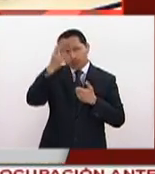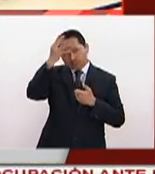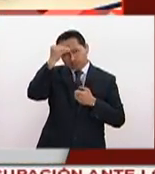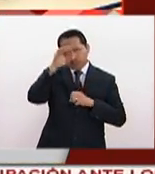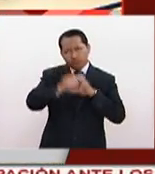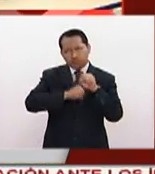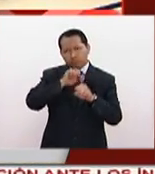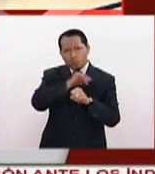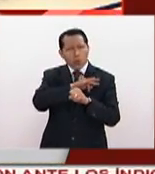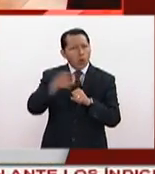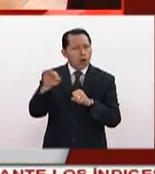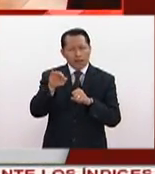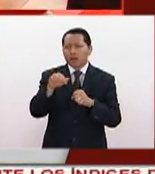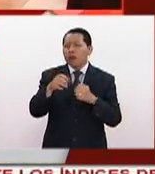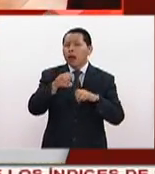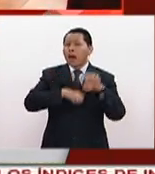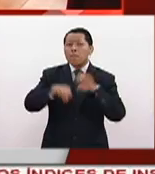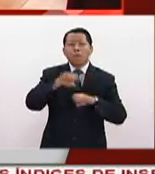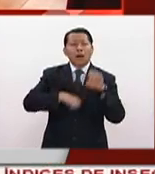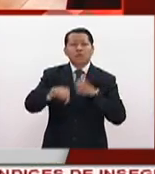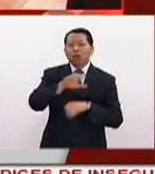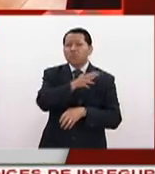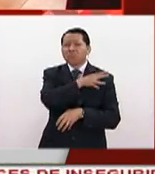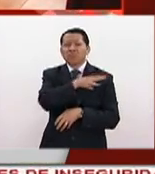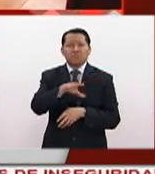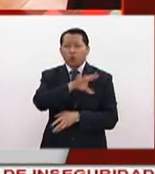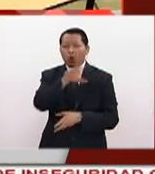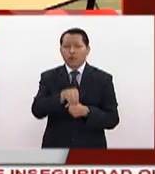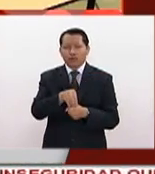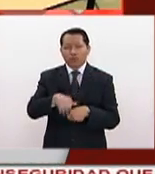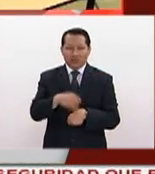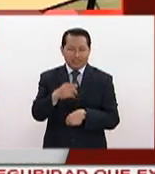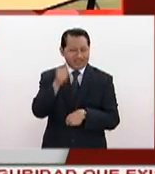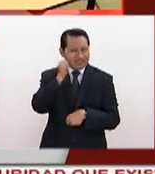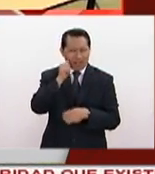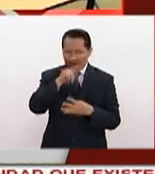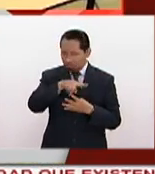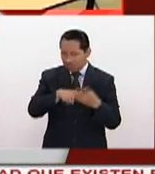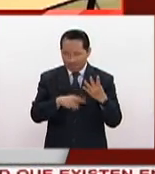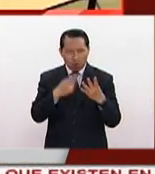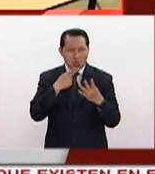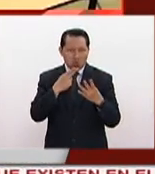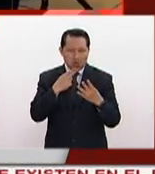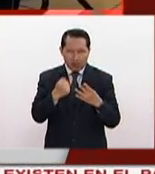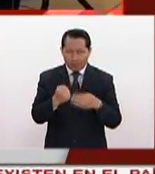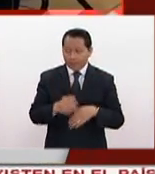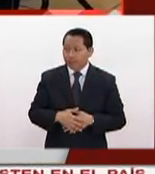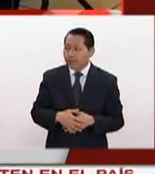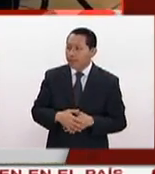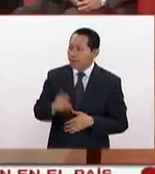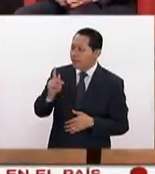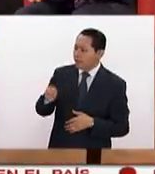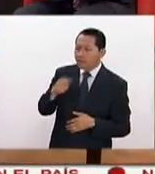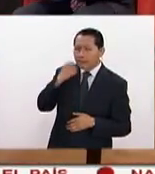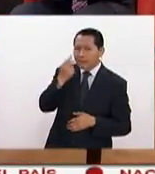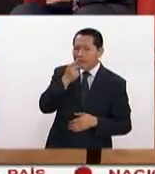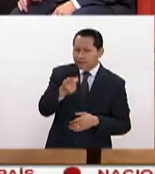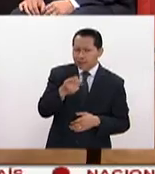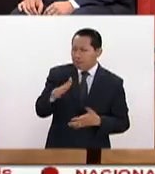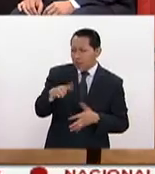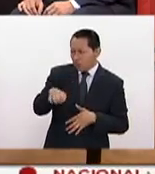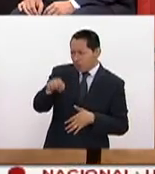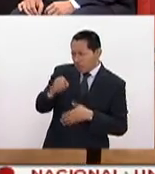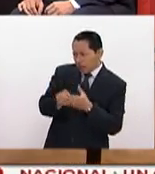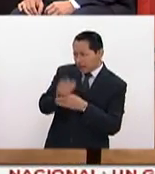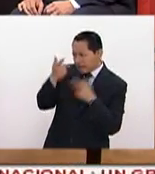cualquier tipo de empresa porque estos ámbitos son requeridos en estas. Claro. Es decir, terminan, ¿a qué edad más o